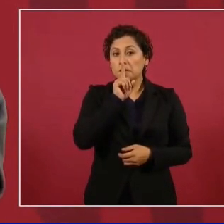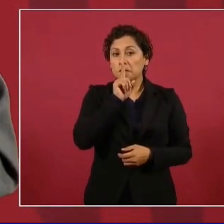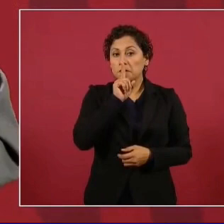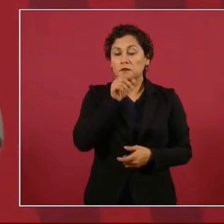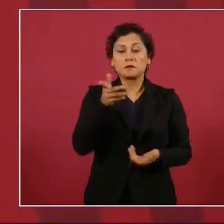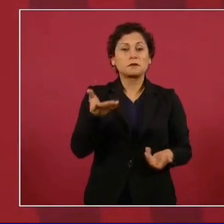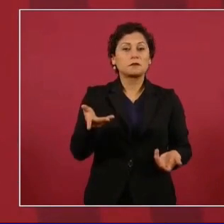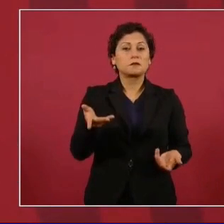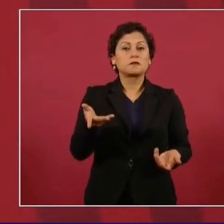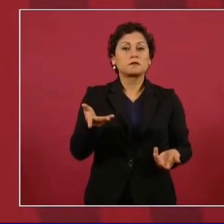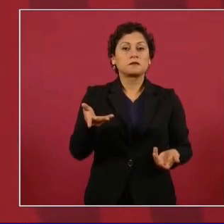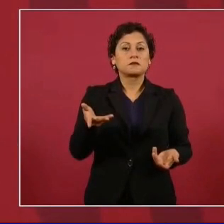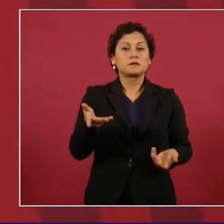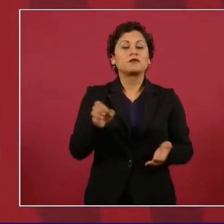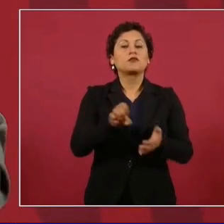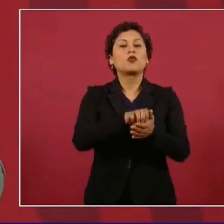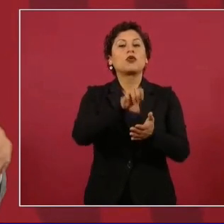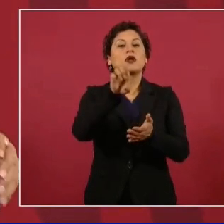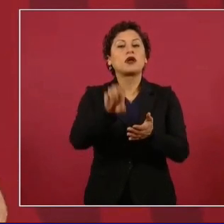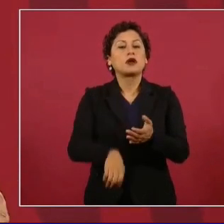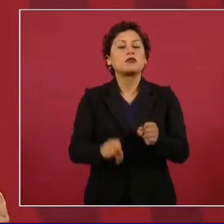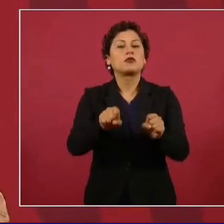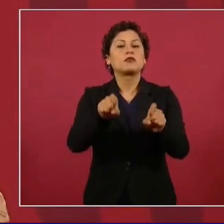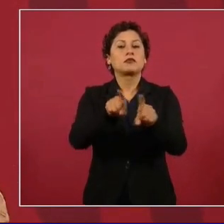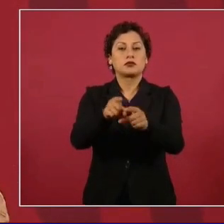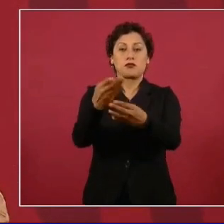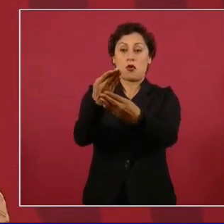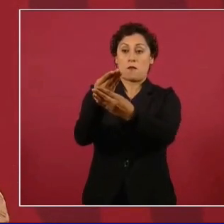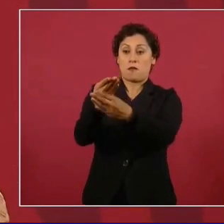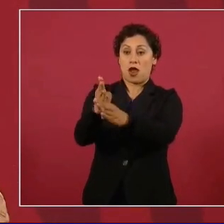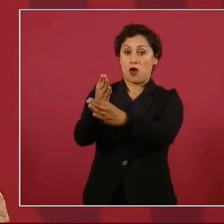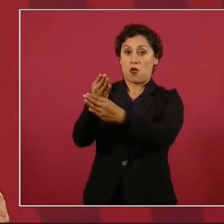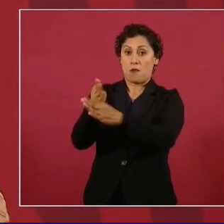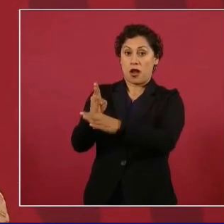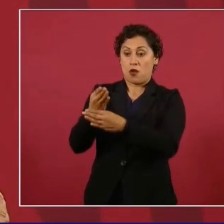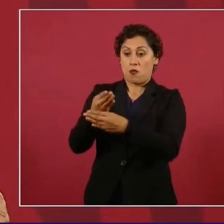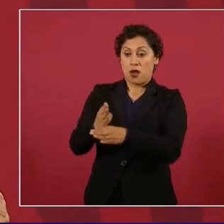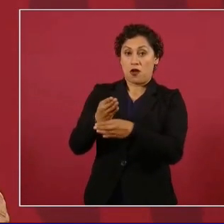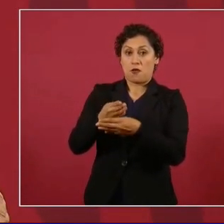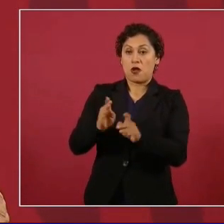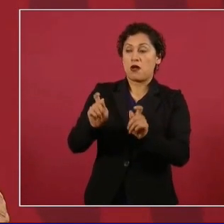de que todos los bancos pasaron a manos de extranjeros